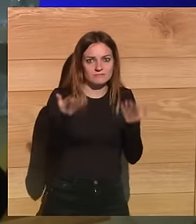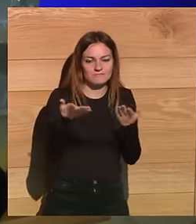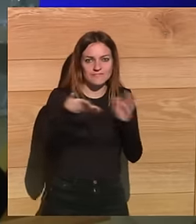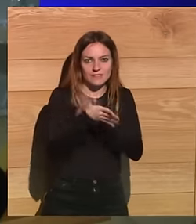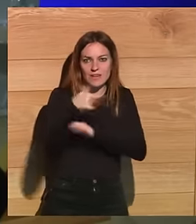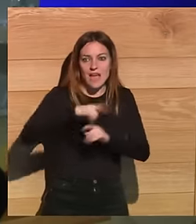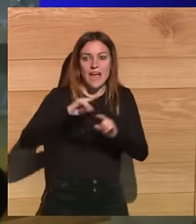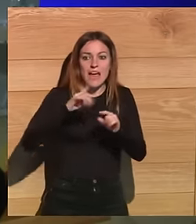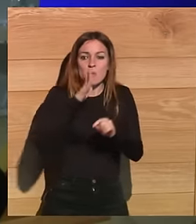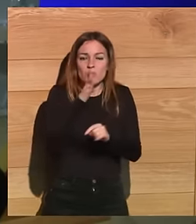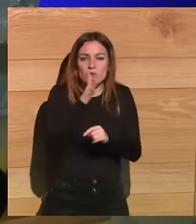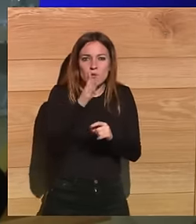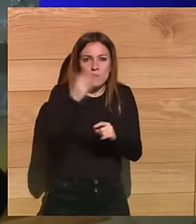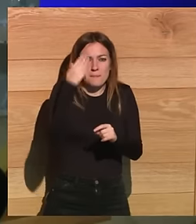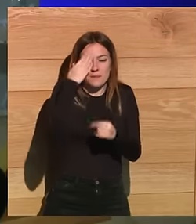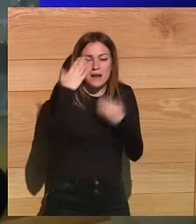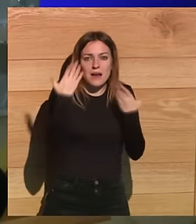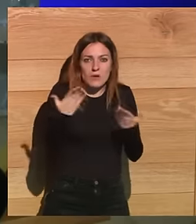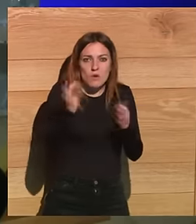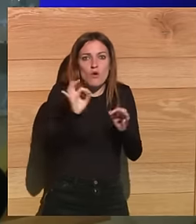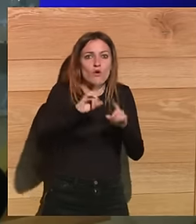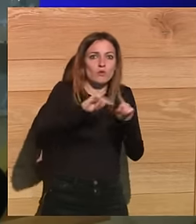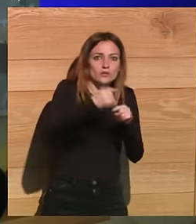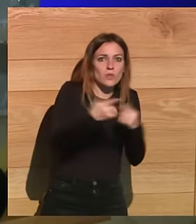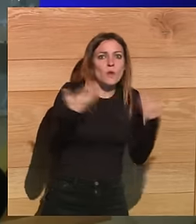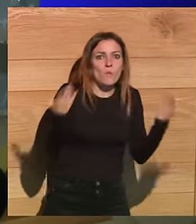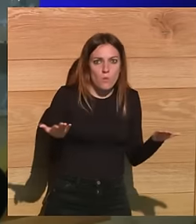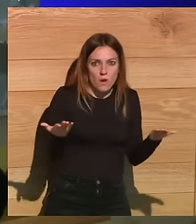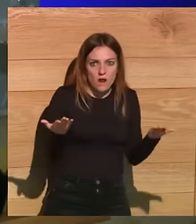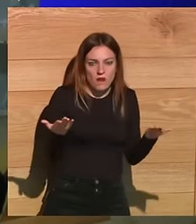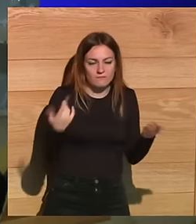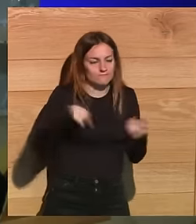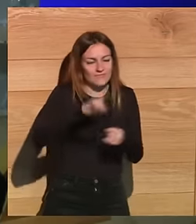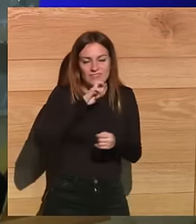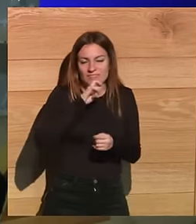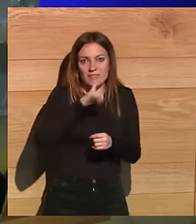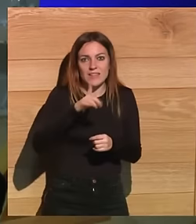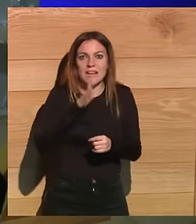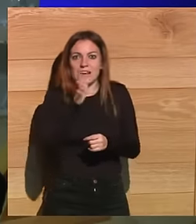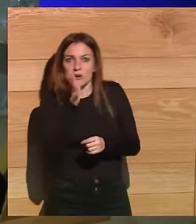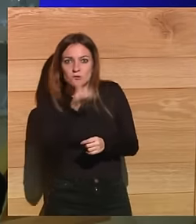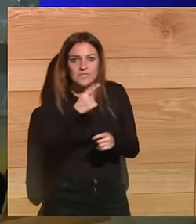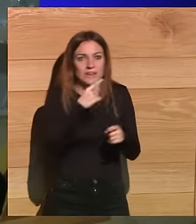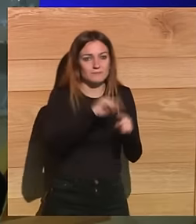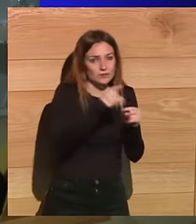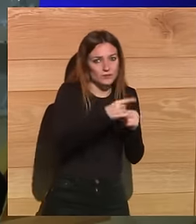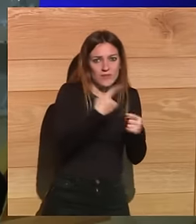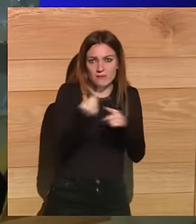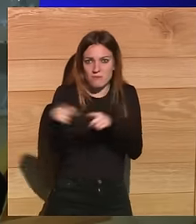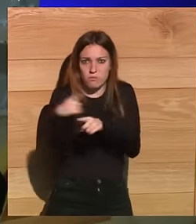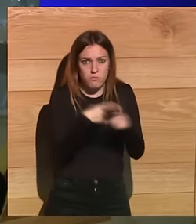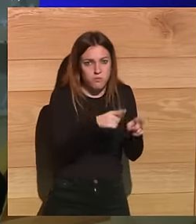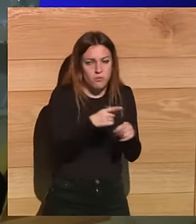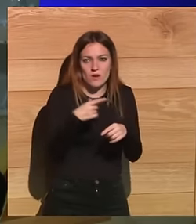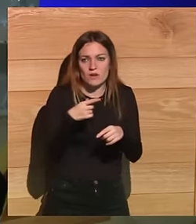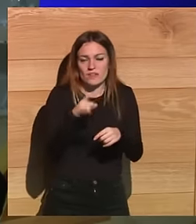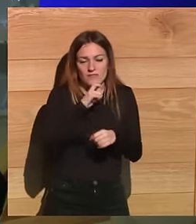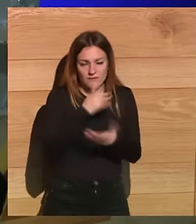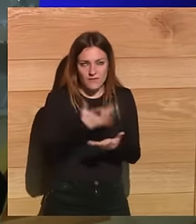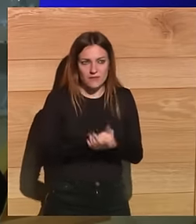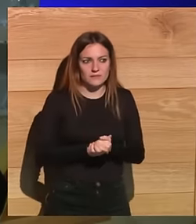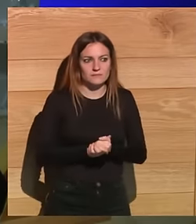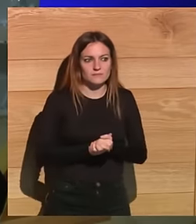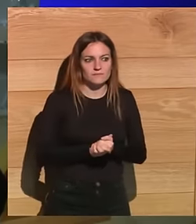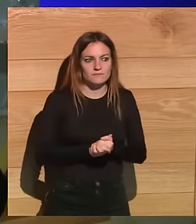la causa y la consecuencia. Y señalar la causa es muy difícil. Y la cura es mucho